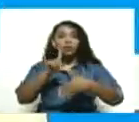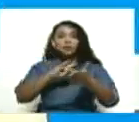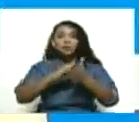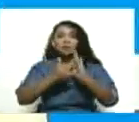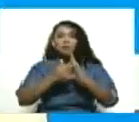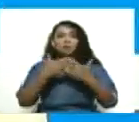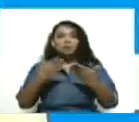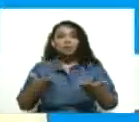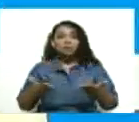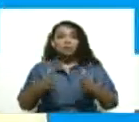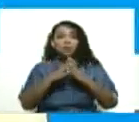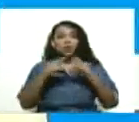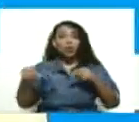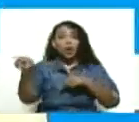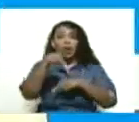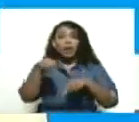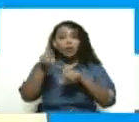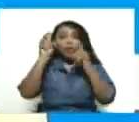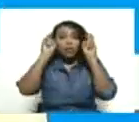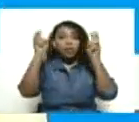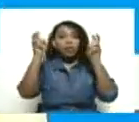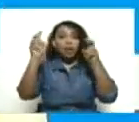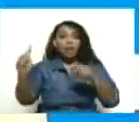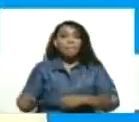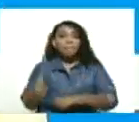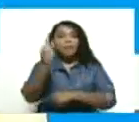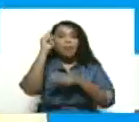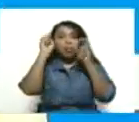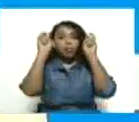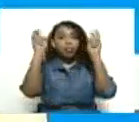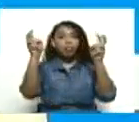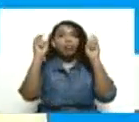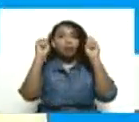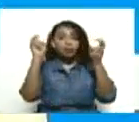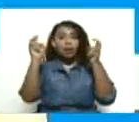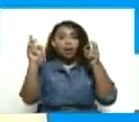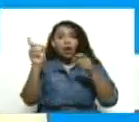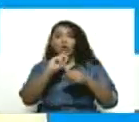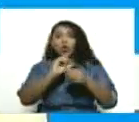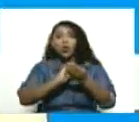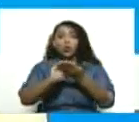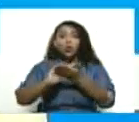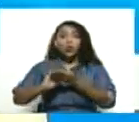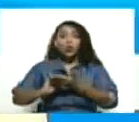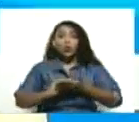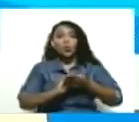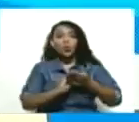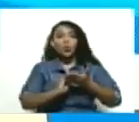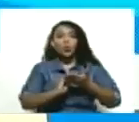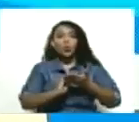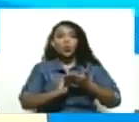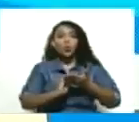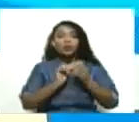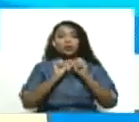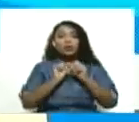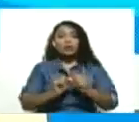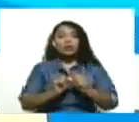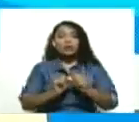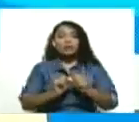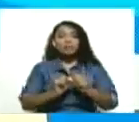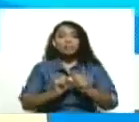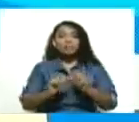lo siguiente que todo aquellos aspectos que en la primera emancipación no se resolvieron que se quedaron inconclusos